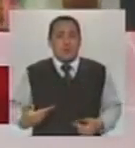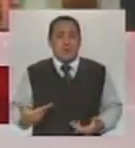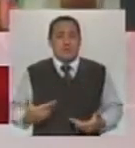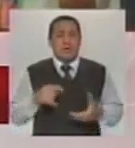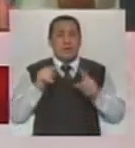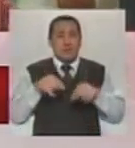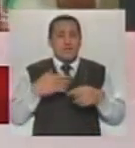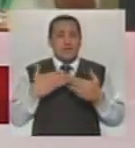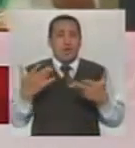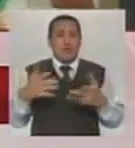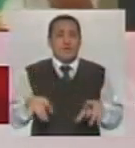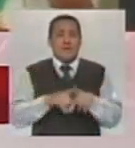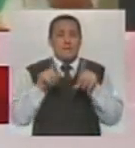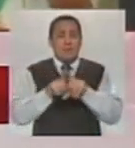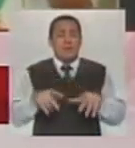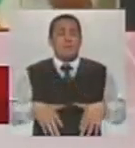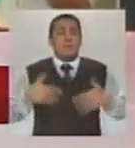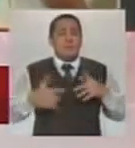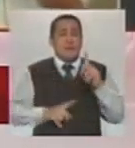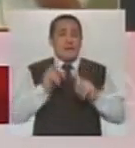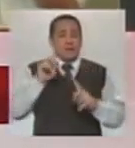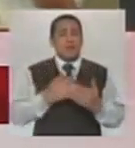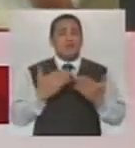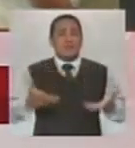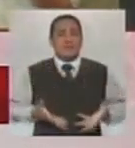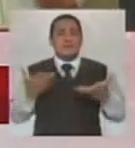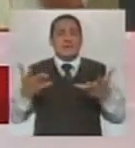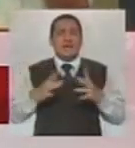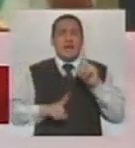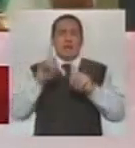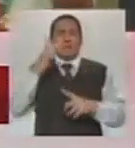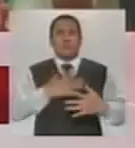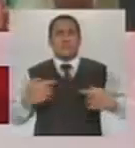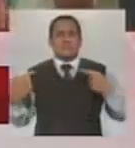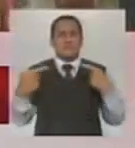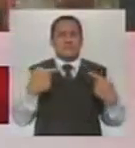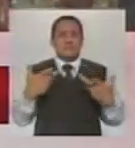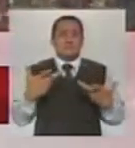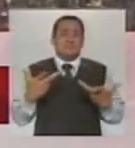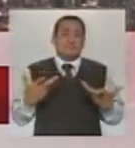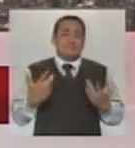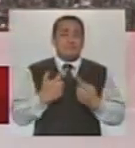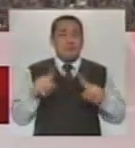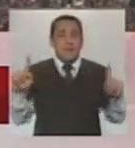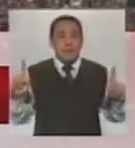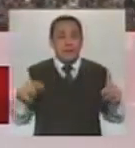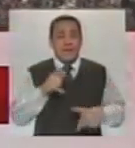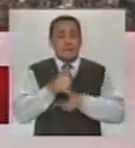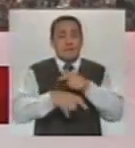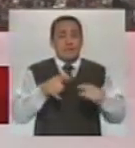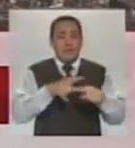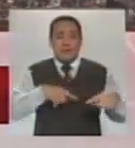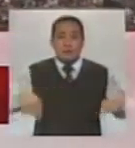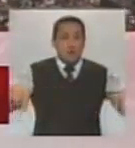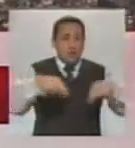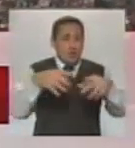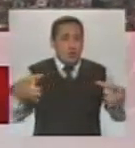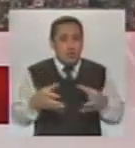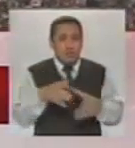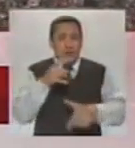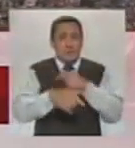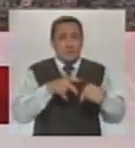este tipo de cosas puede, pues, en algunos casos generar algunas pasiones encontradas. Pero la población peruana, la familia peruana tiene